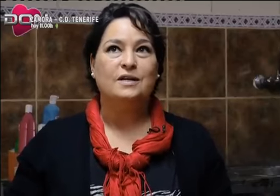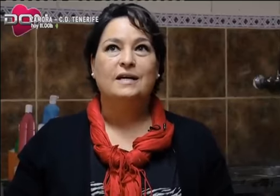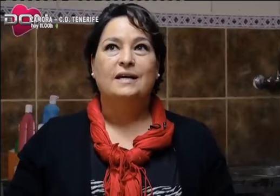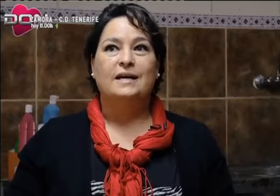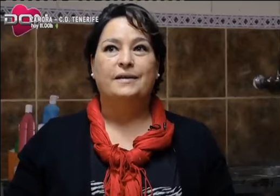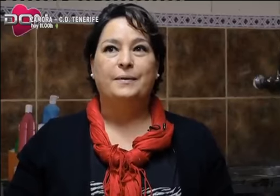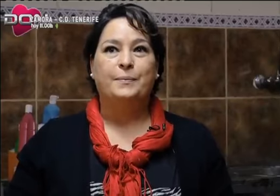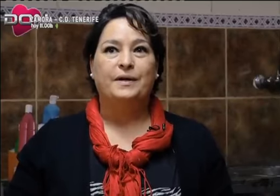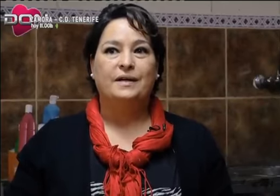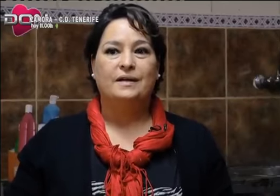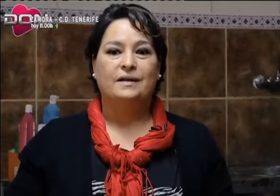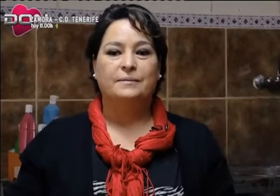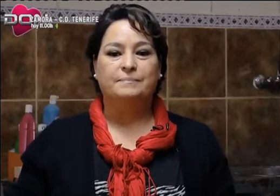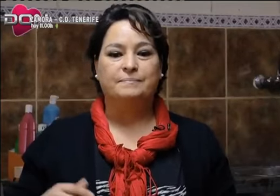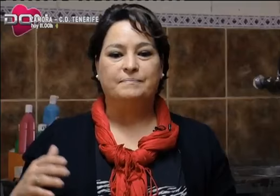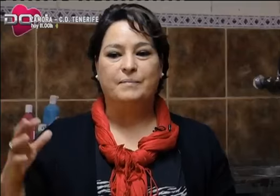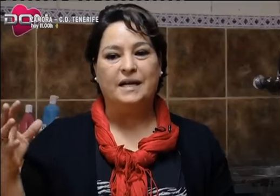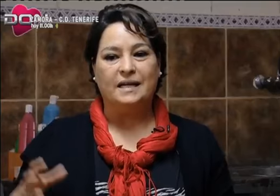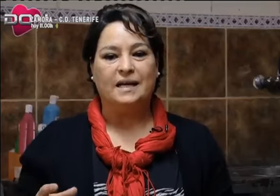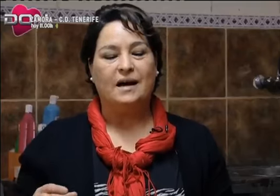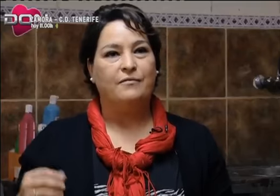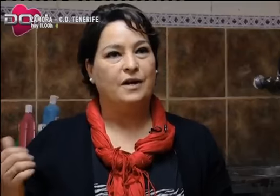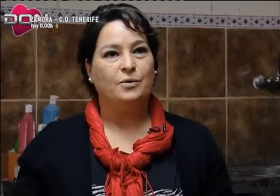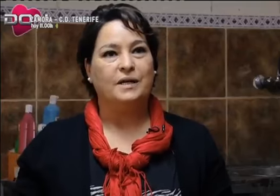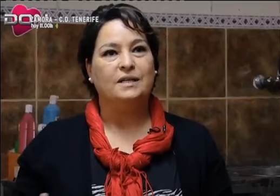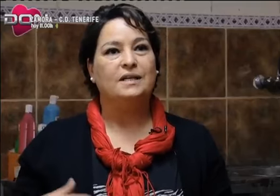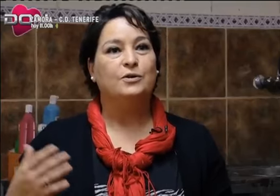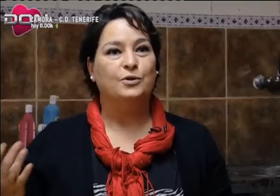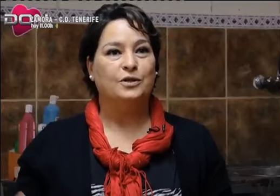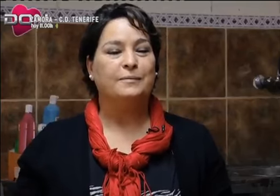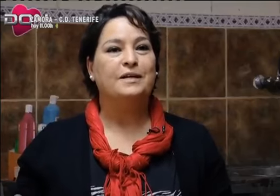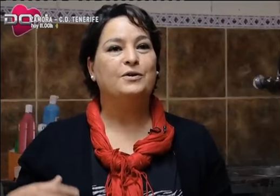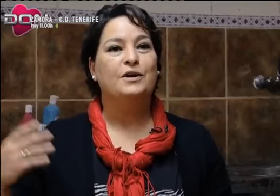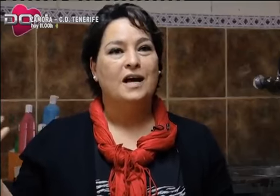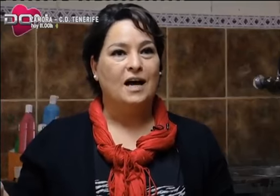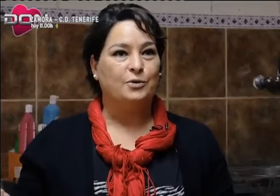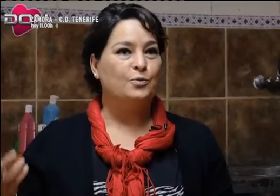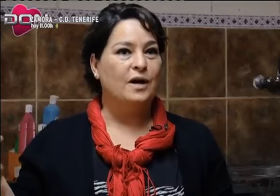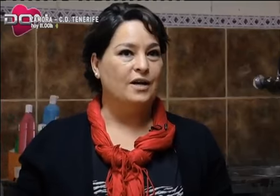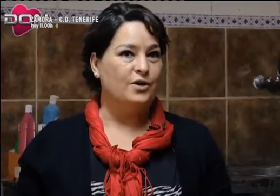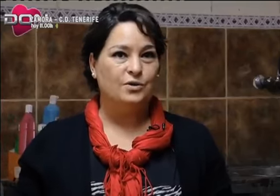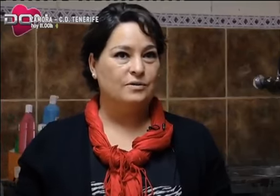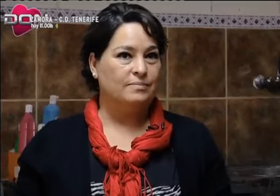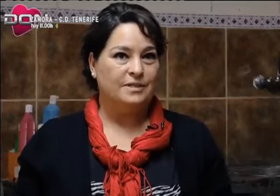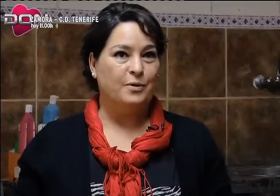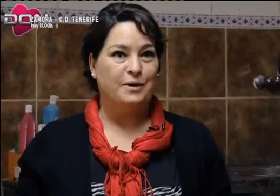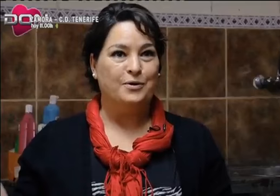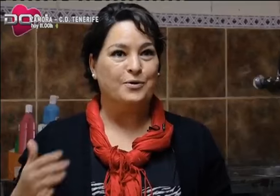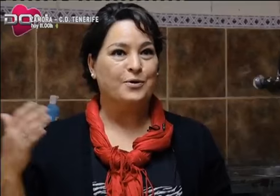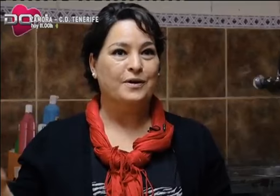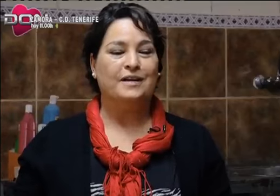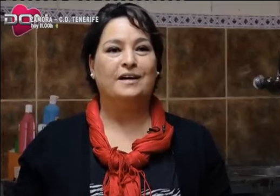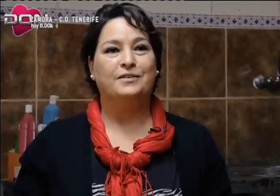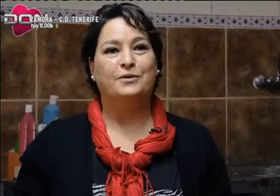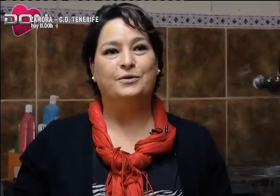chicos. Después viene hasta Fernando Martín, Goyotavío. Actúan y ellos se vuelven